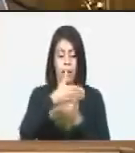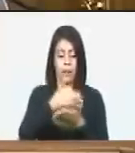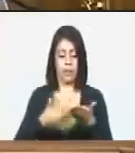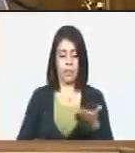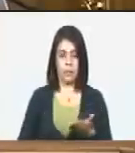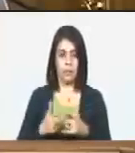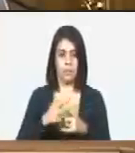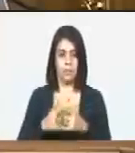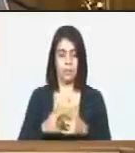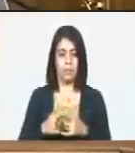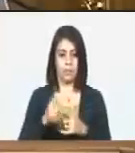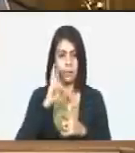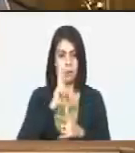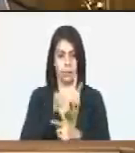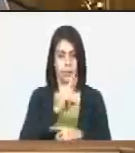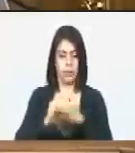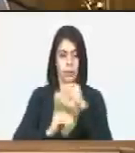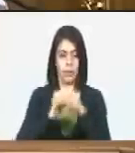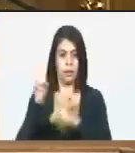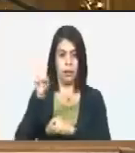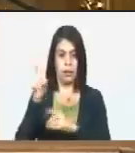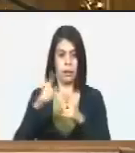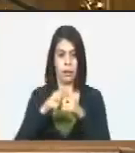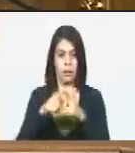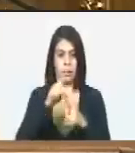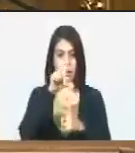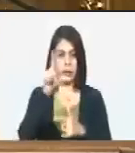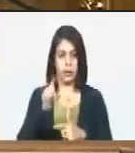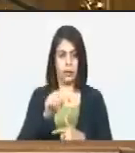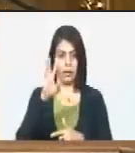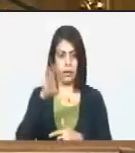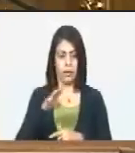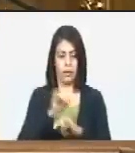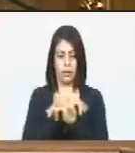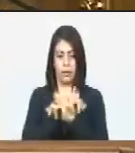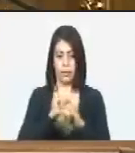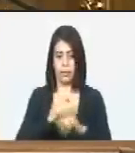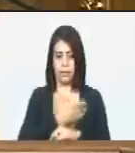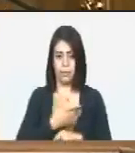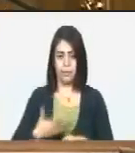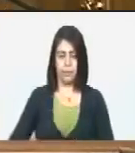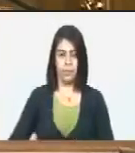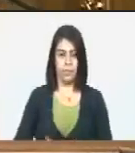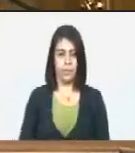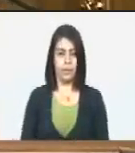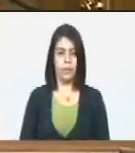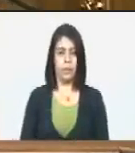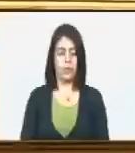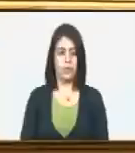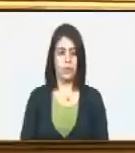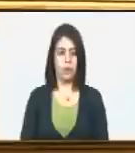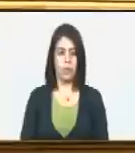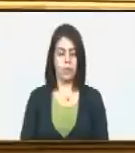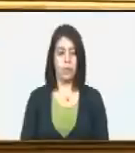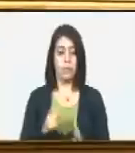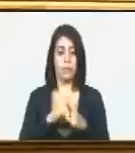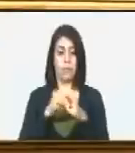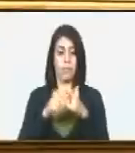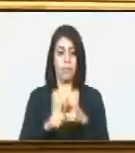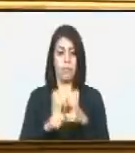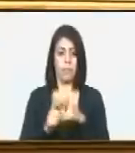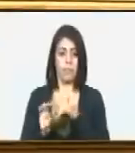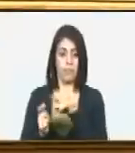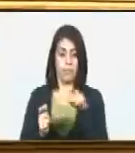admisibilidad presentadas por Venezuela en el caso del esequibo. Es todo, ciudadano presidente. En consideración, las